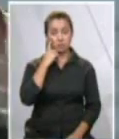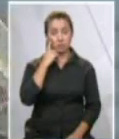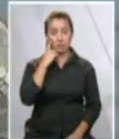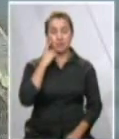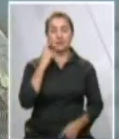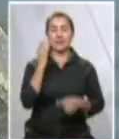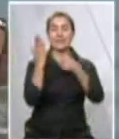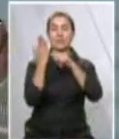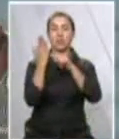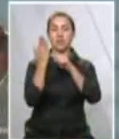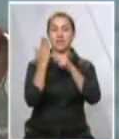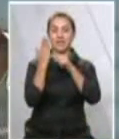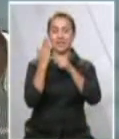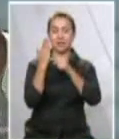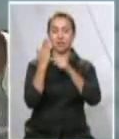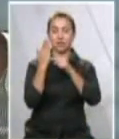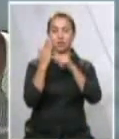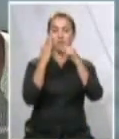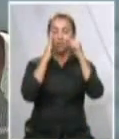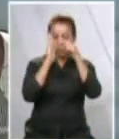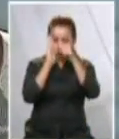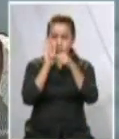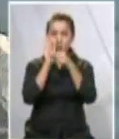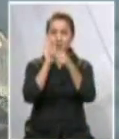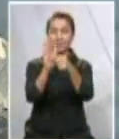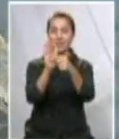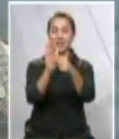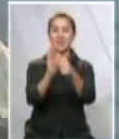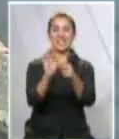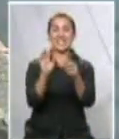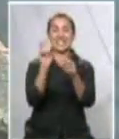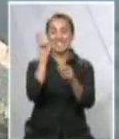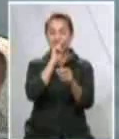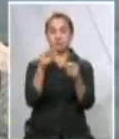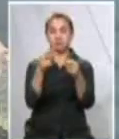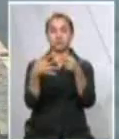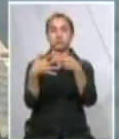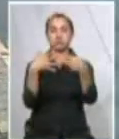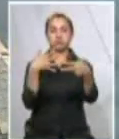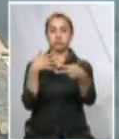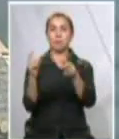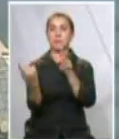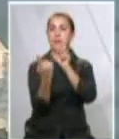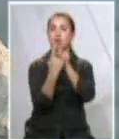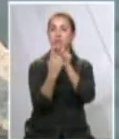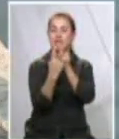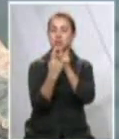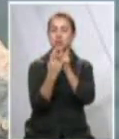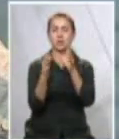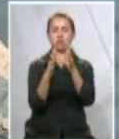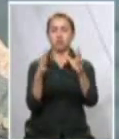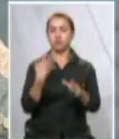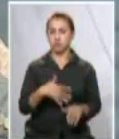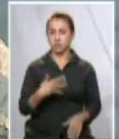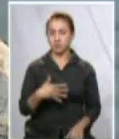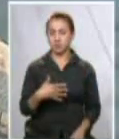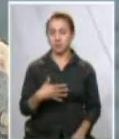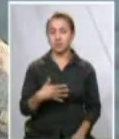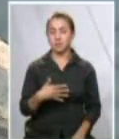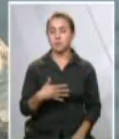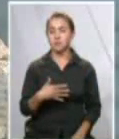las tecnologías invisibilizan la discapacidad, ¿ya? Y eso es muy importante para un primer contacto, es muy importante,